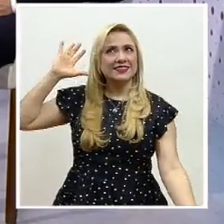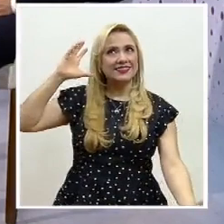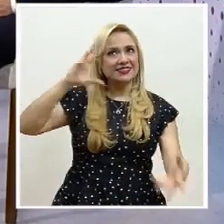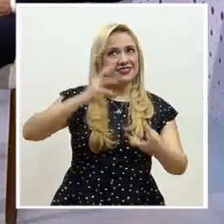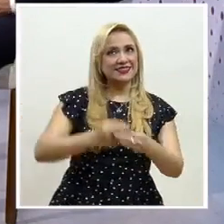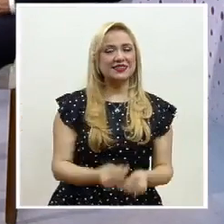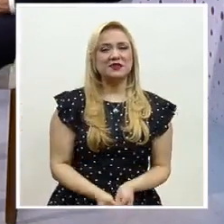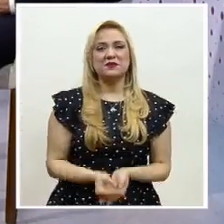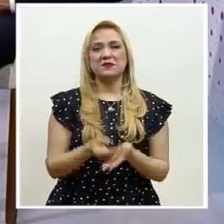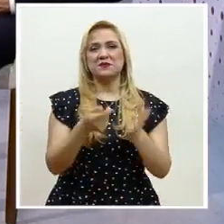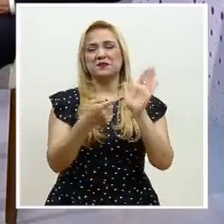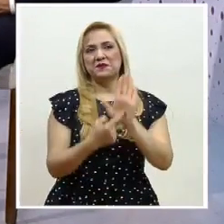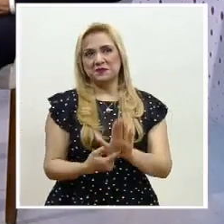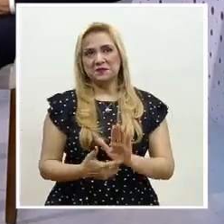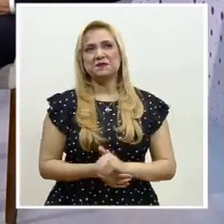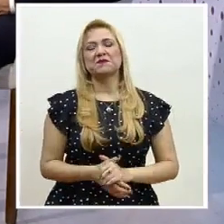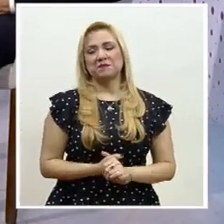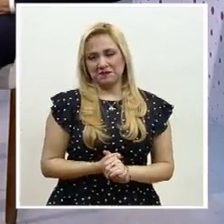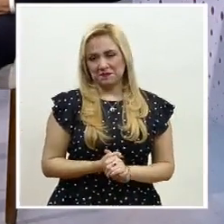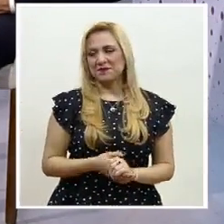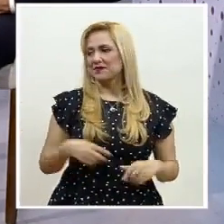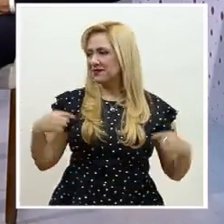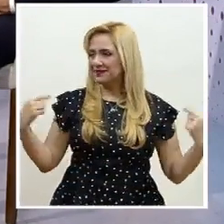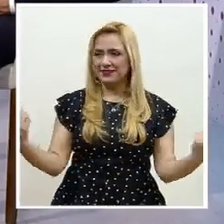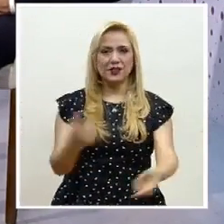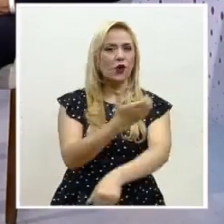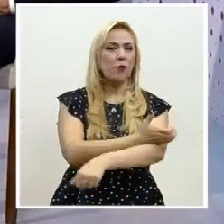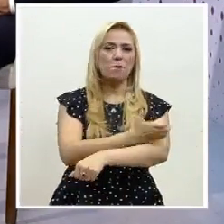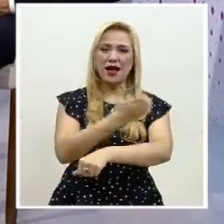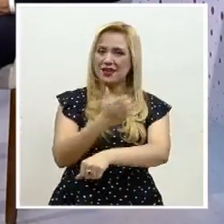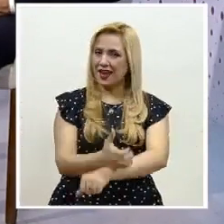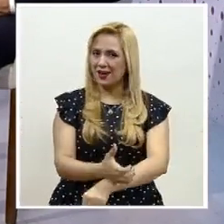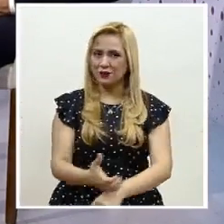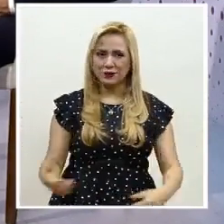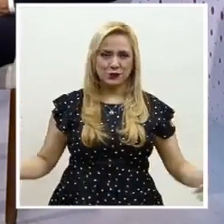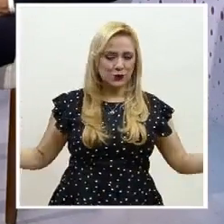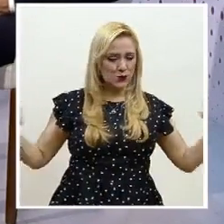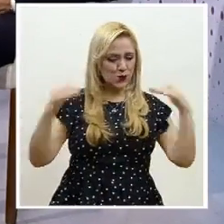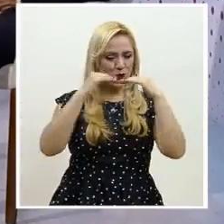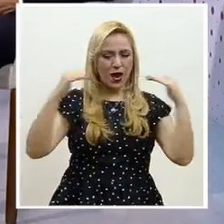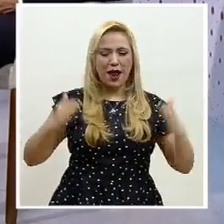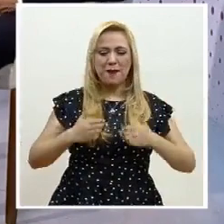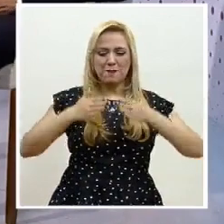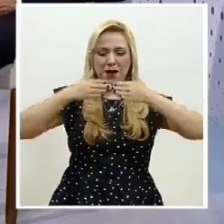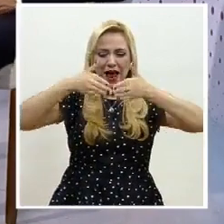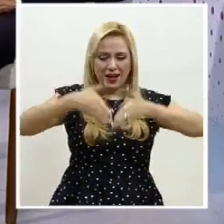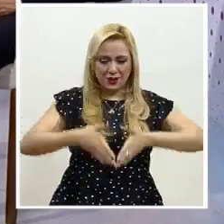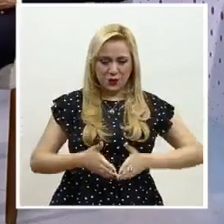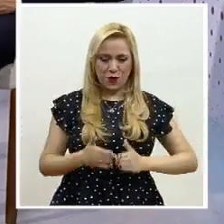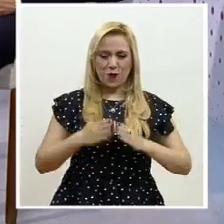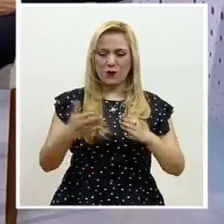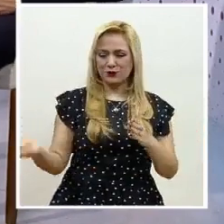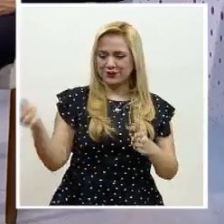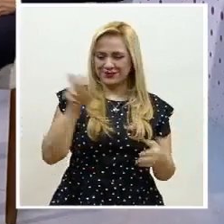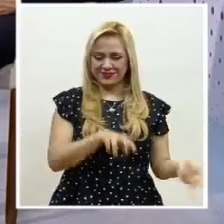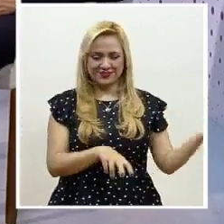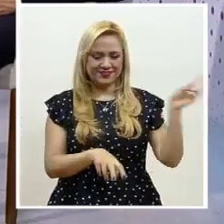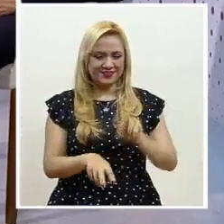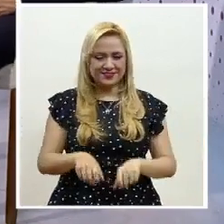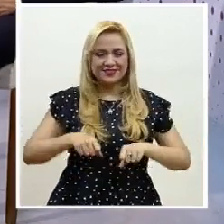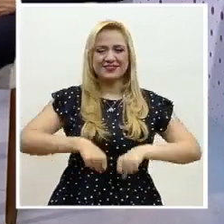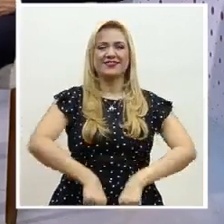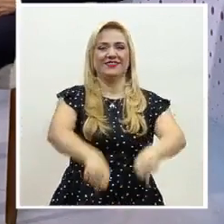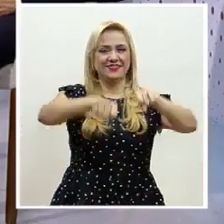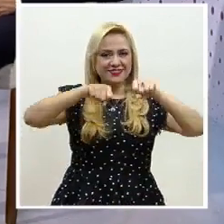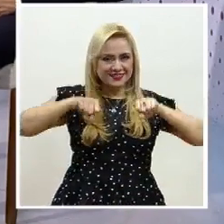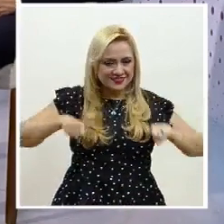¿no? Efectivamente, y aquí somos compañera y compañeros, ¿no? Estamos en el mismo barco en esta ujú, construcción de jurisprudencia y precedentes que desde luego